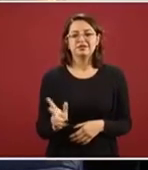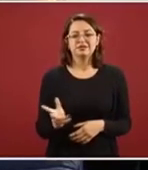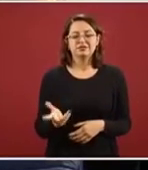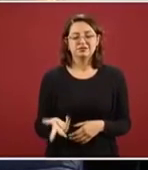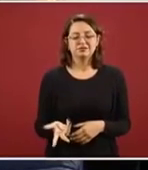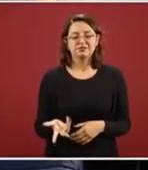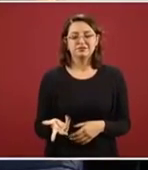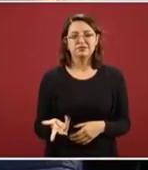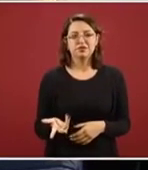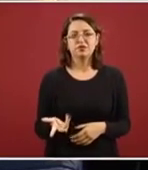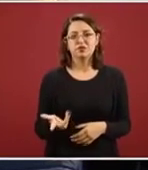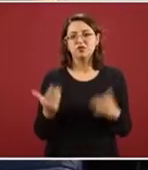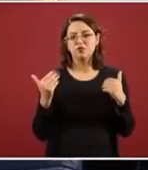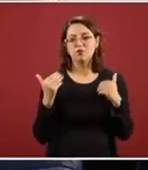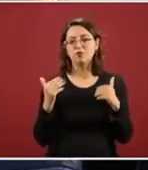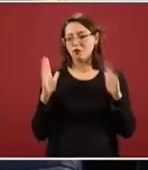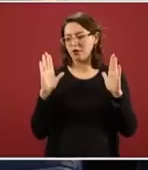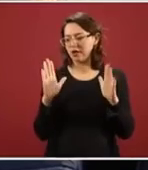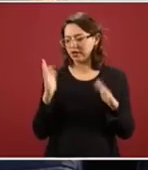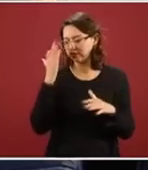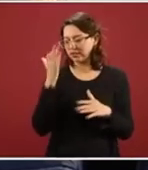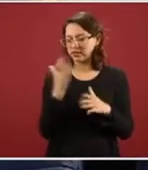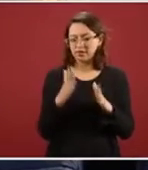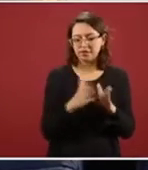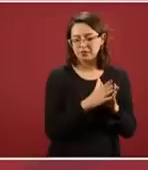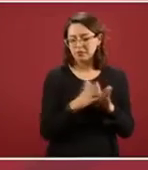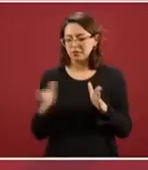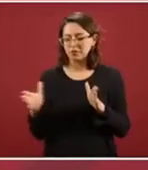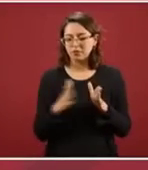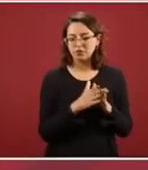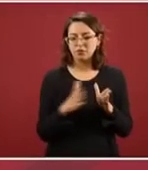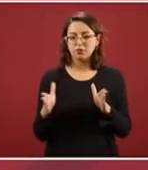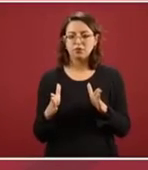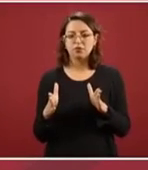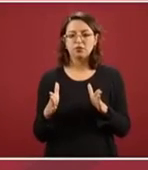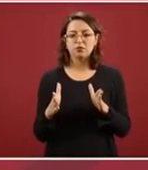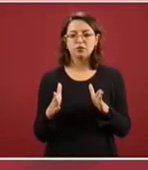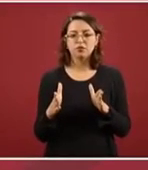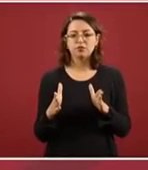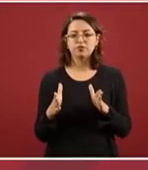sí fue en el tiempo también eso de